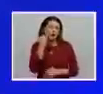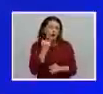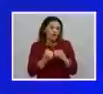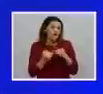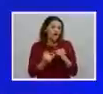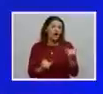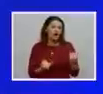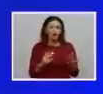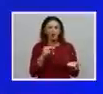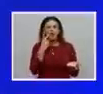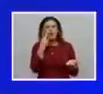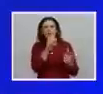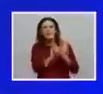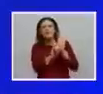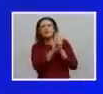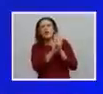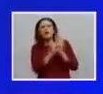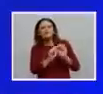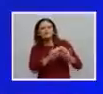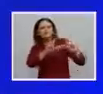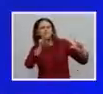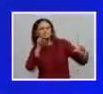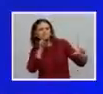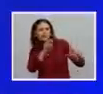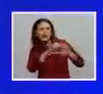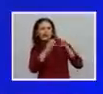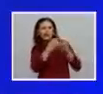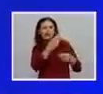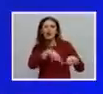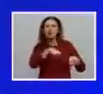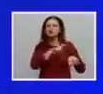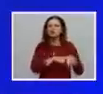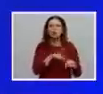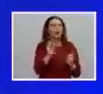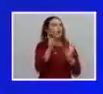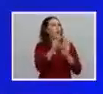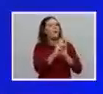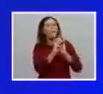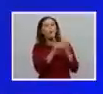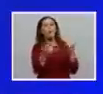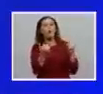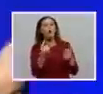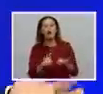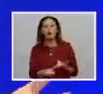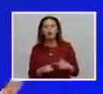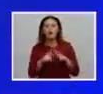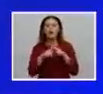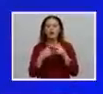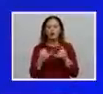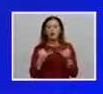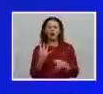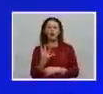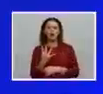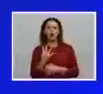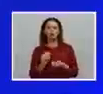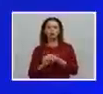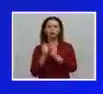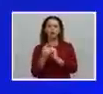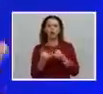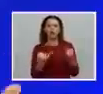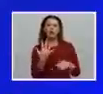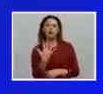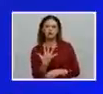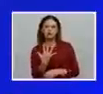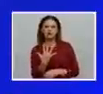final no vemos una identidad plasmada de la selección nacional, no vemos ese modelo de juego. Inició con línea de 4, pasó a línea de 5,